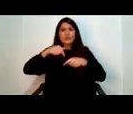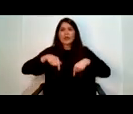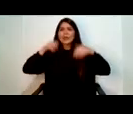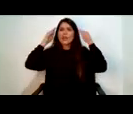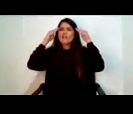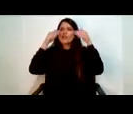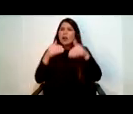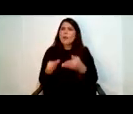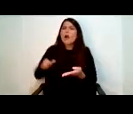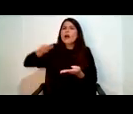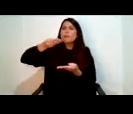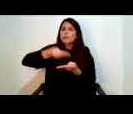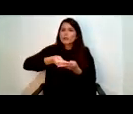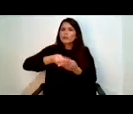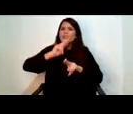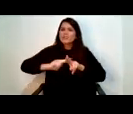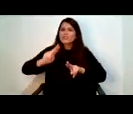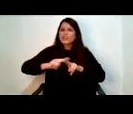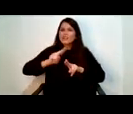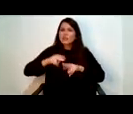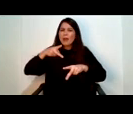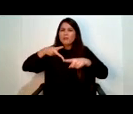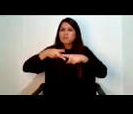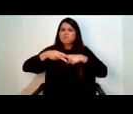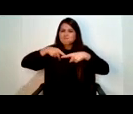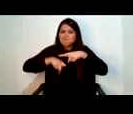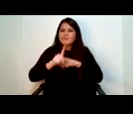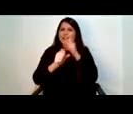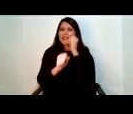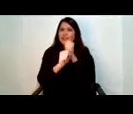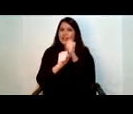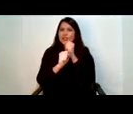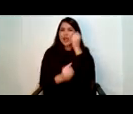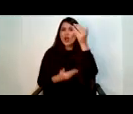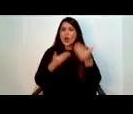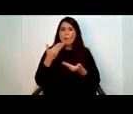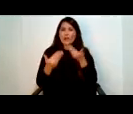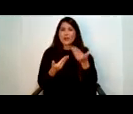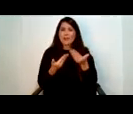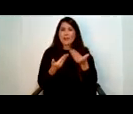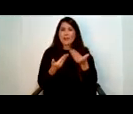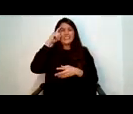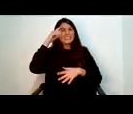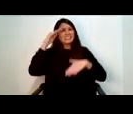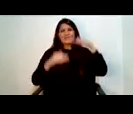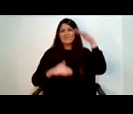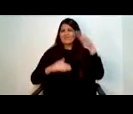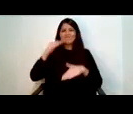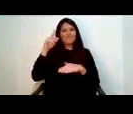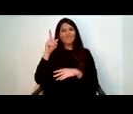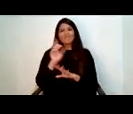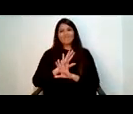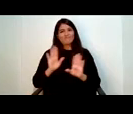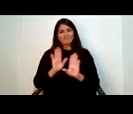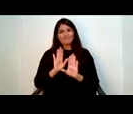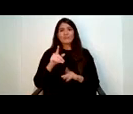los aportes que se han hecho para las intervenciones en los comportamientos inadecuados. Cuando nosotros